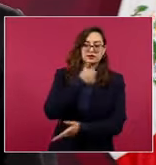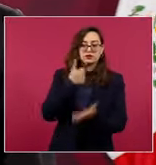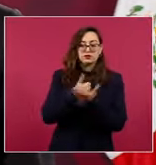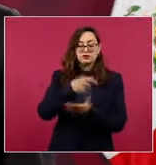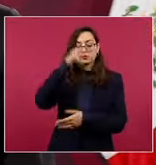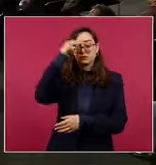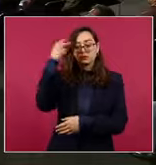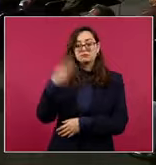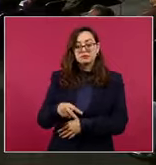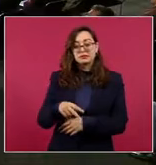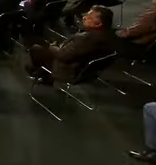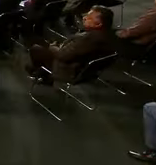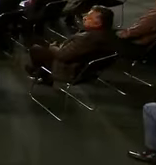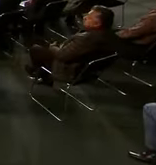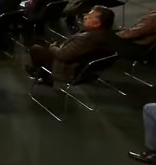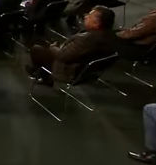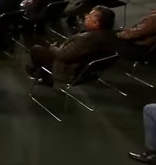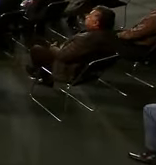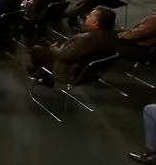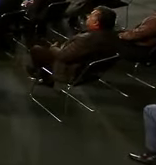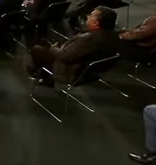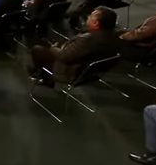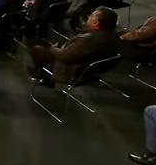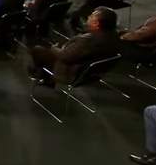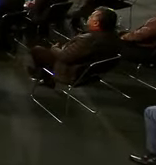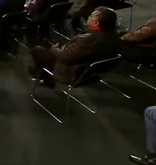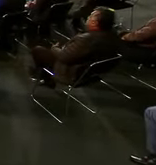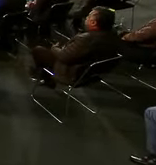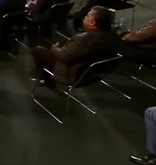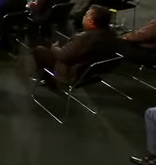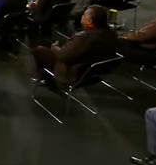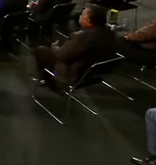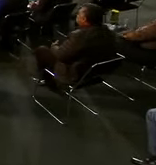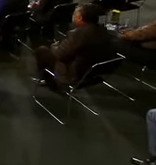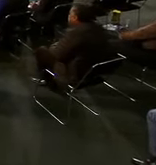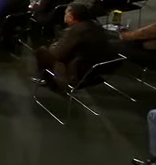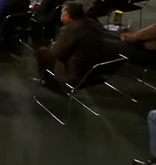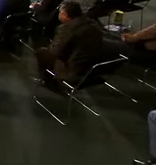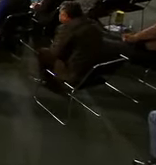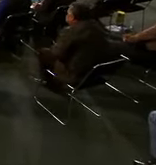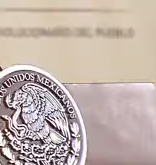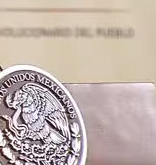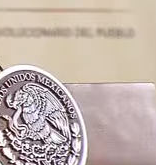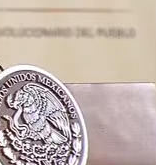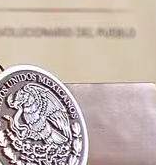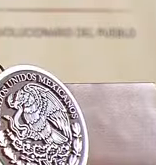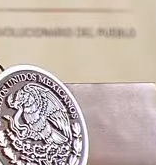Este año va a haber mucho trabajo, sobre todo de territorio,